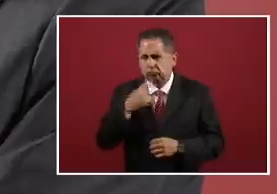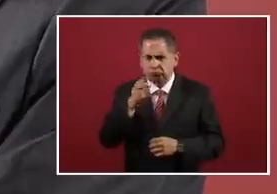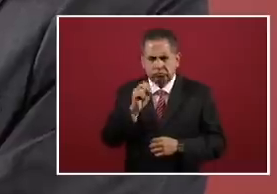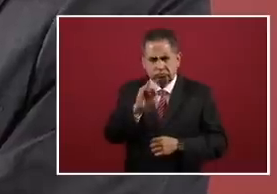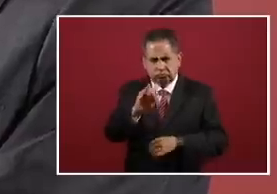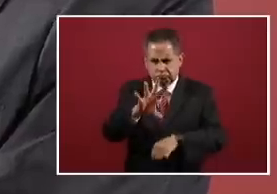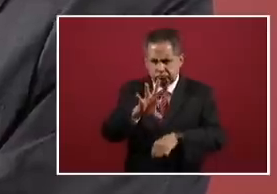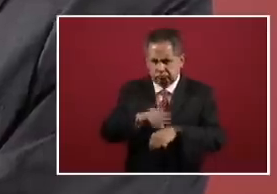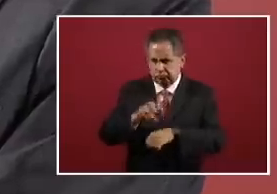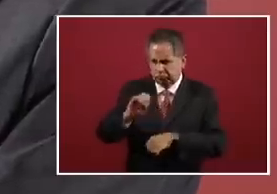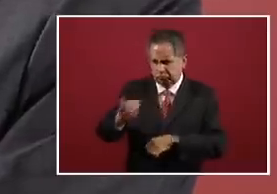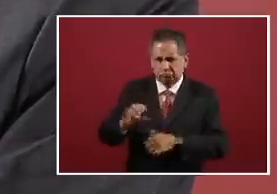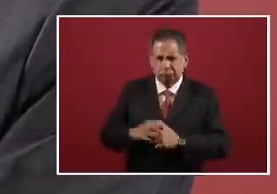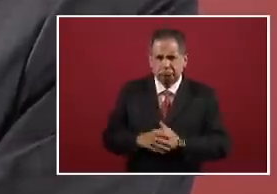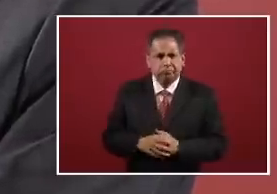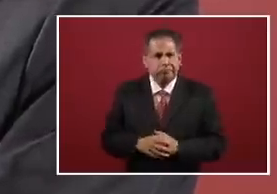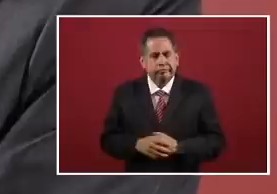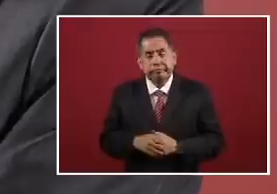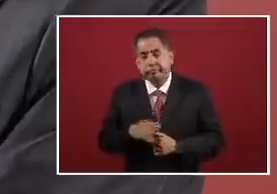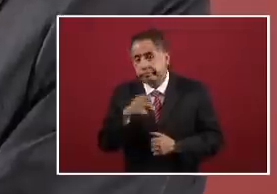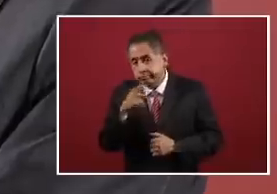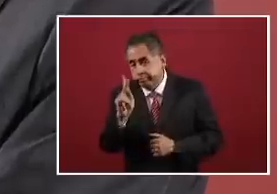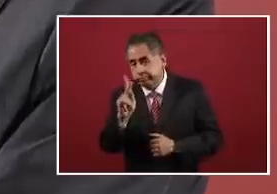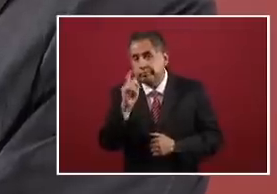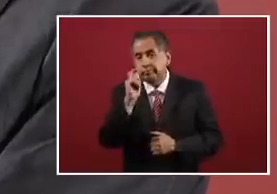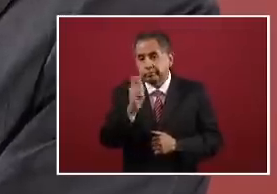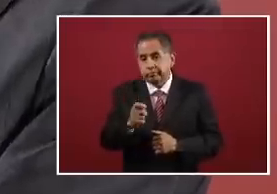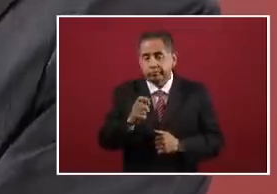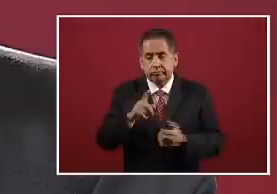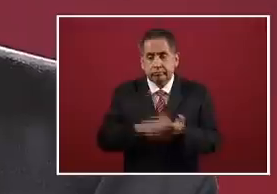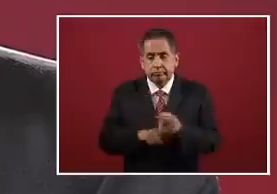autoricé, siempre y cuando